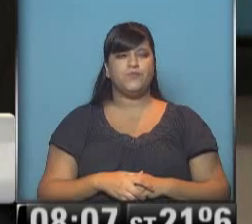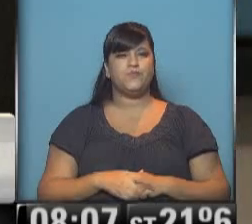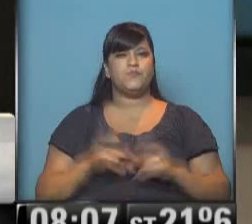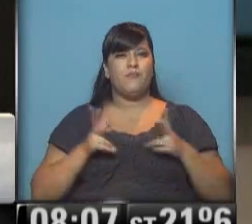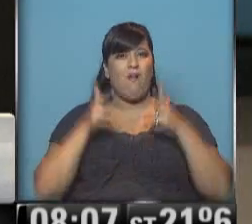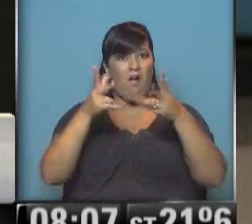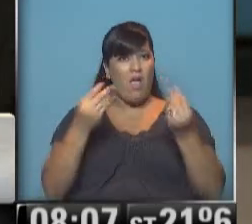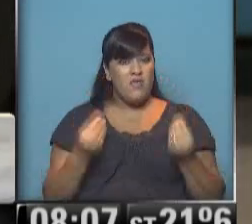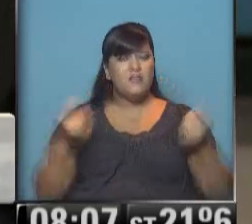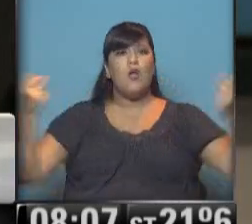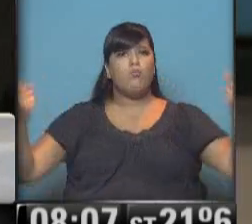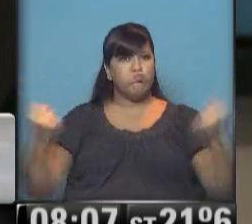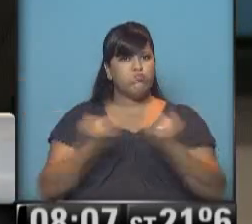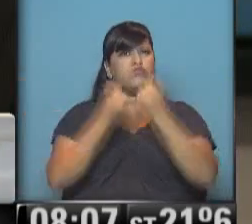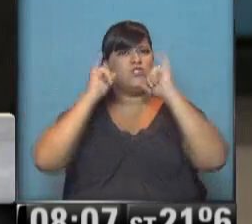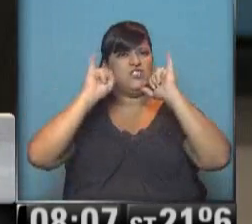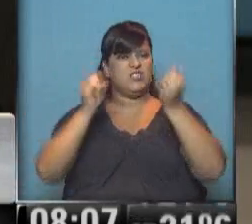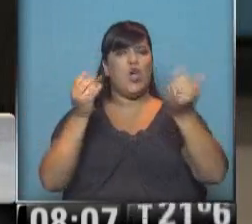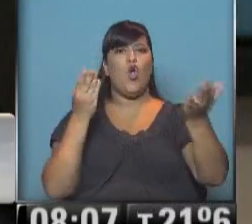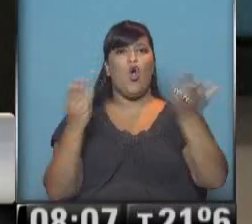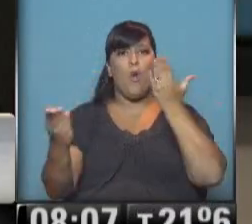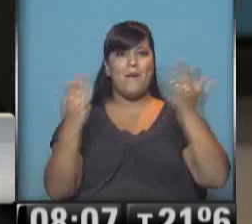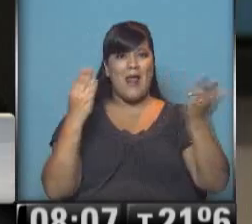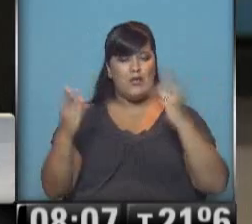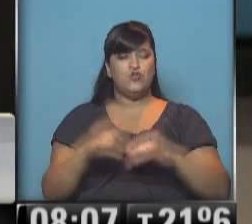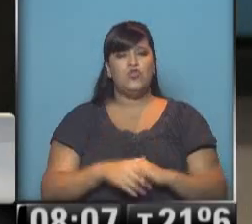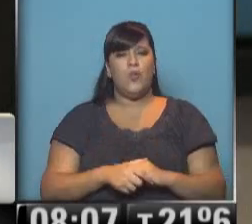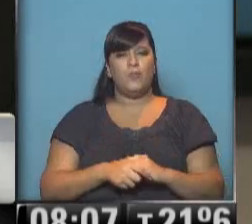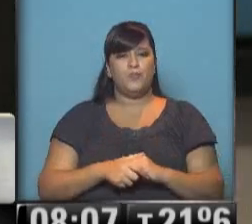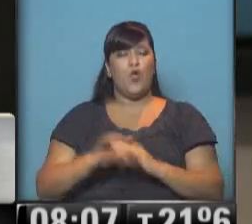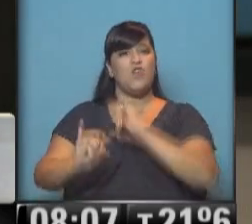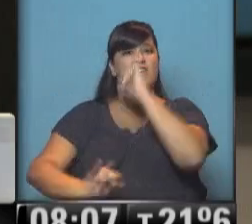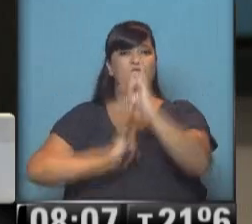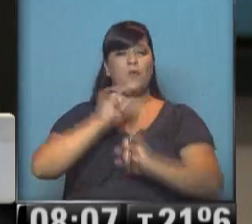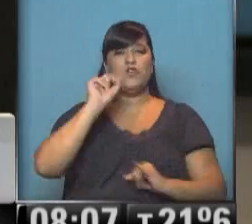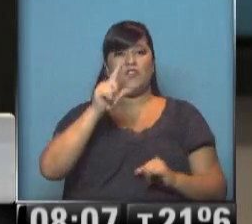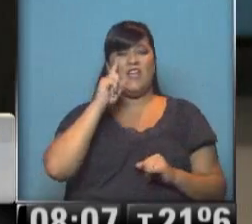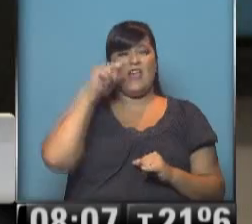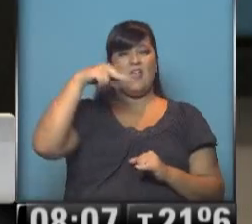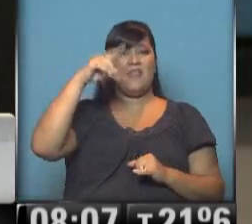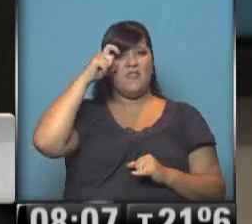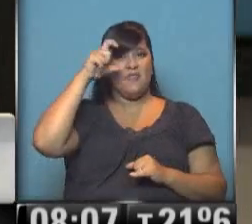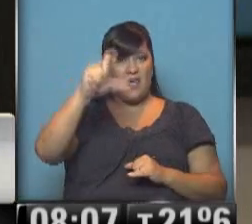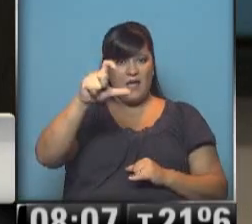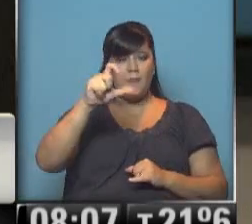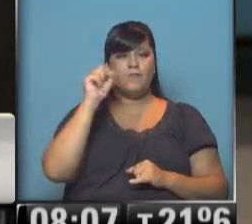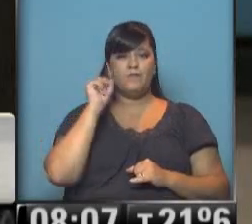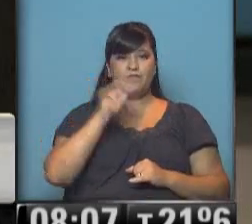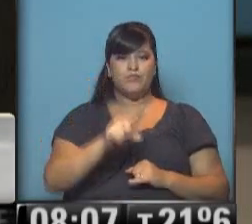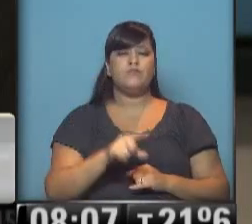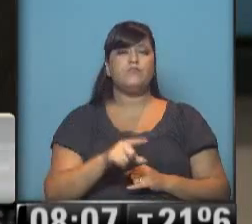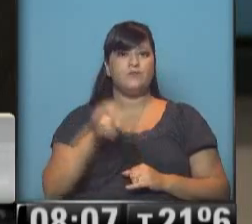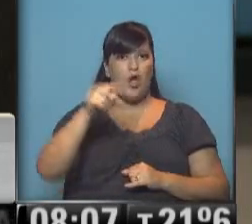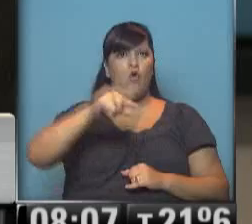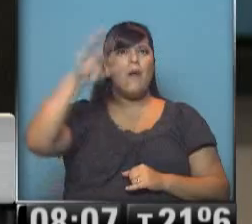coinciden en cuanto a la comparación con los datos que tiene el indec y la inflación en la tercera parte de lo que era al